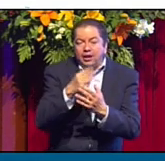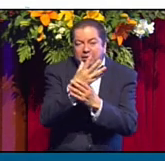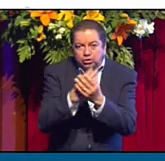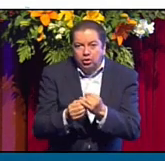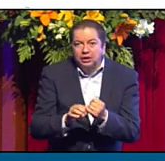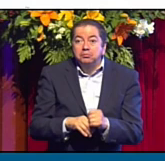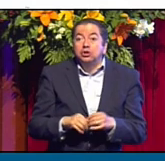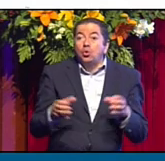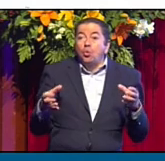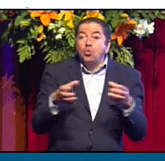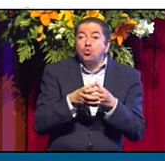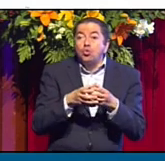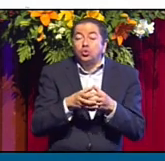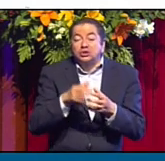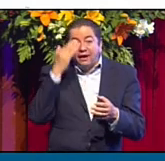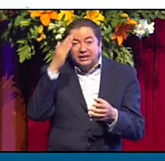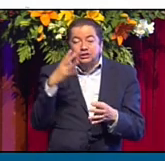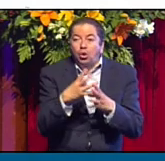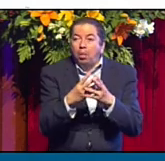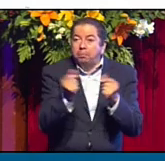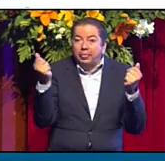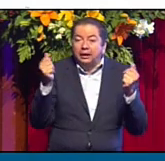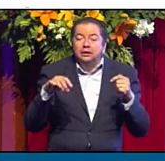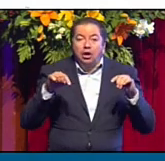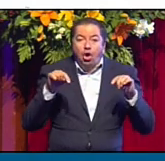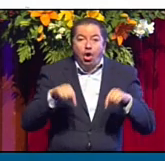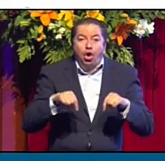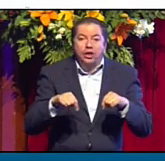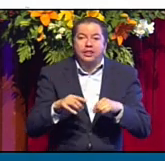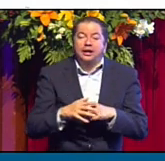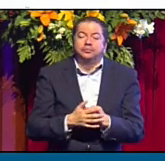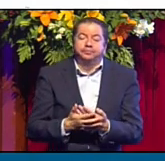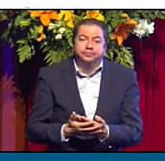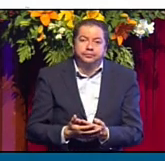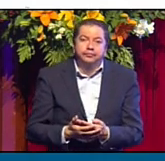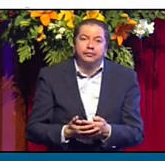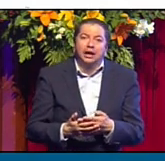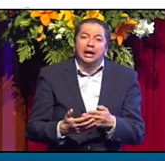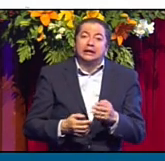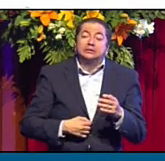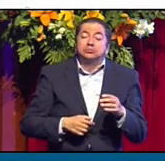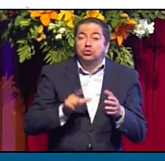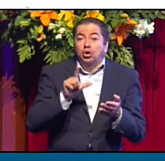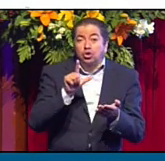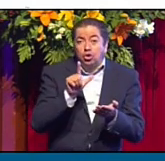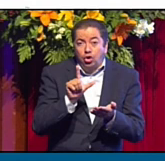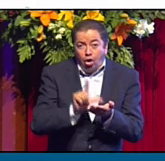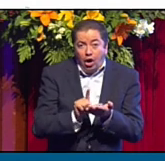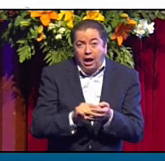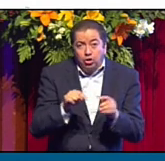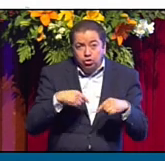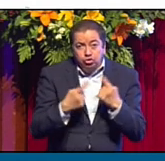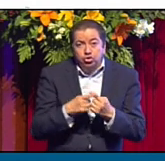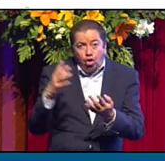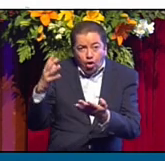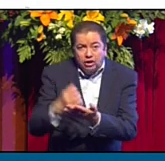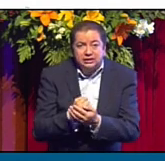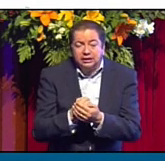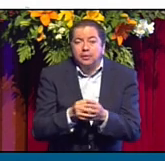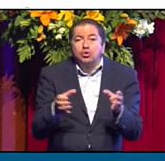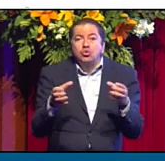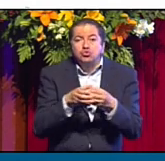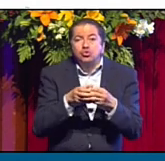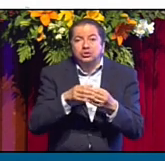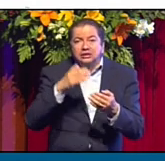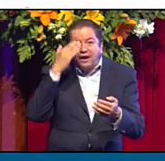de vecinos que desapareció, hoy día efectivamente en términos términos legales logramos que la Junta de Vecinos